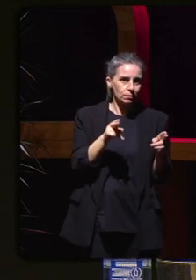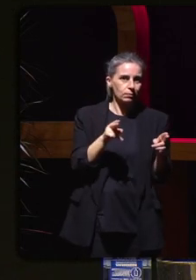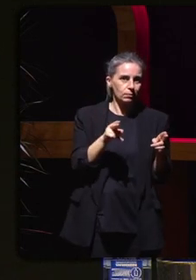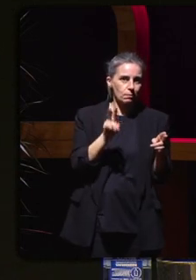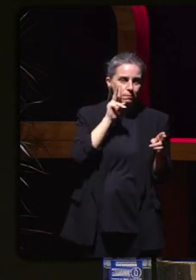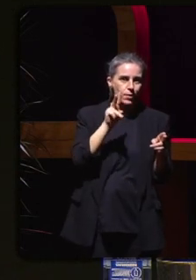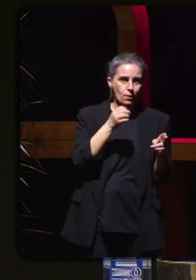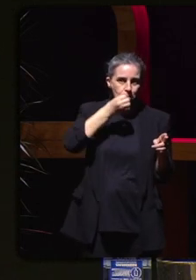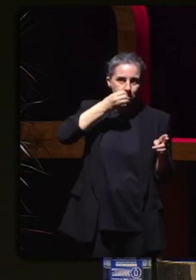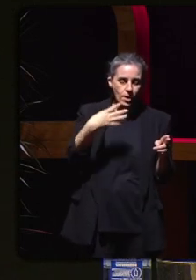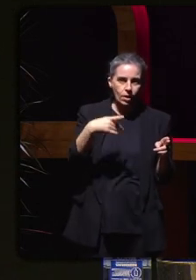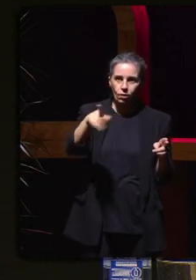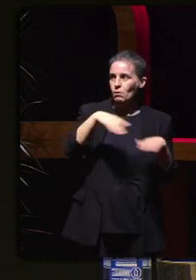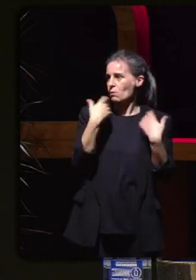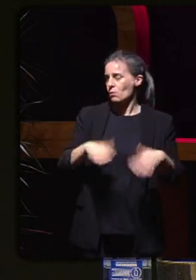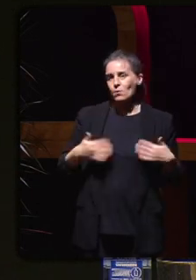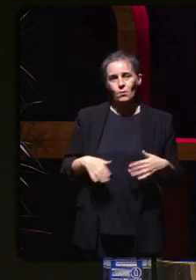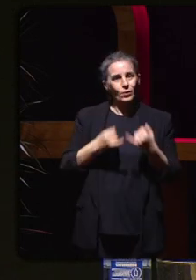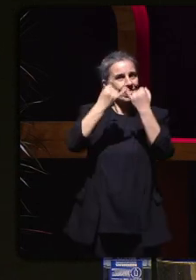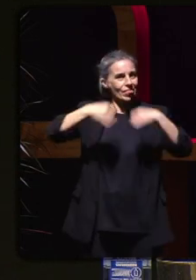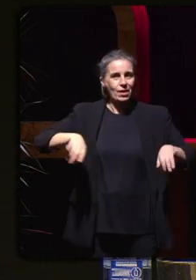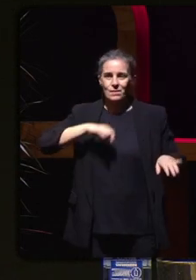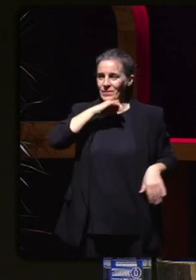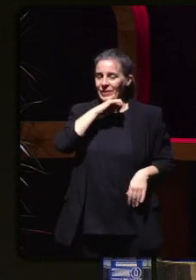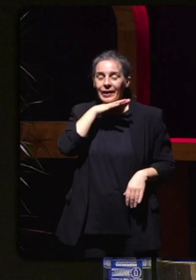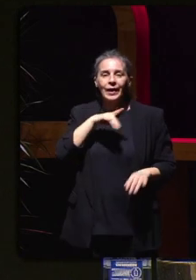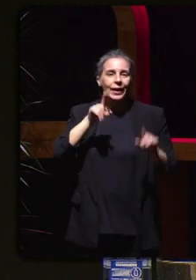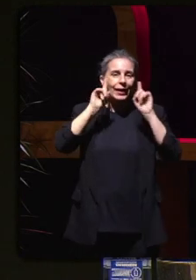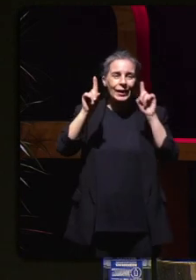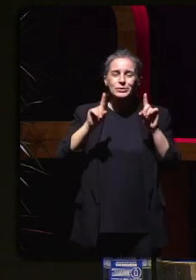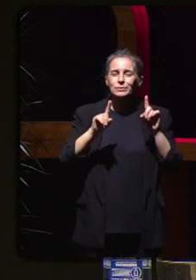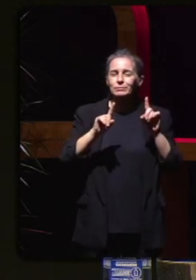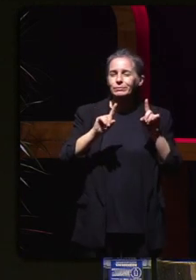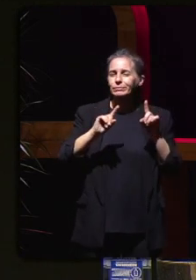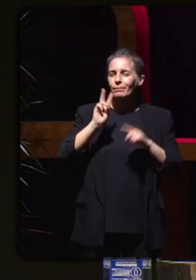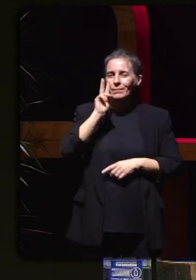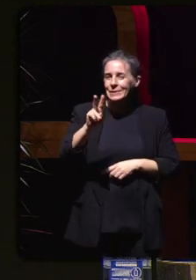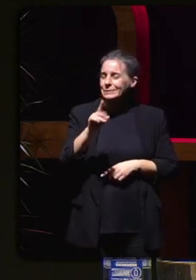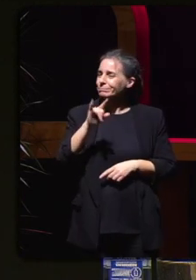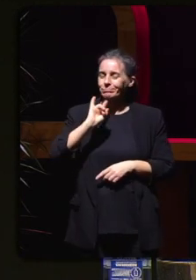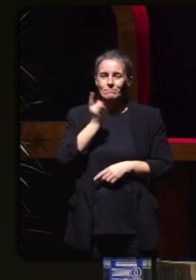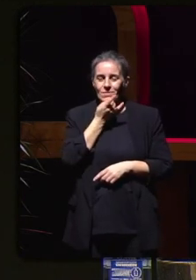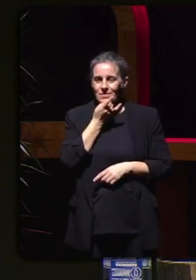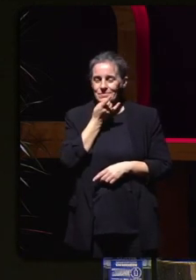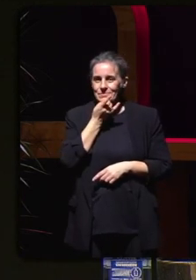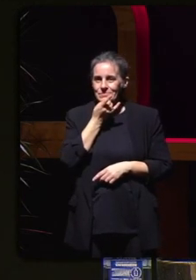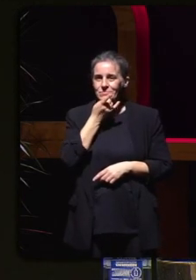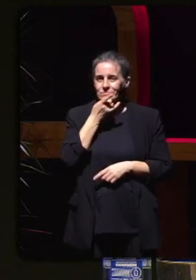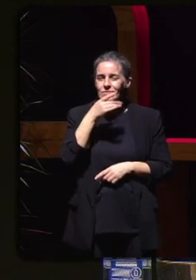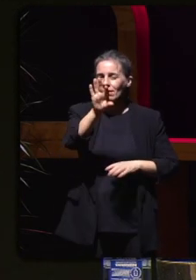menos que celebrarlo y cuando no es así y detectas fácilmente Dónde están los problemas pues también